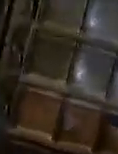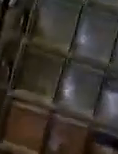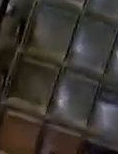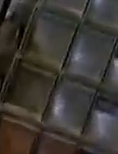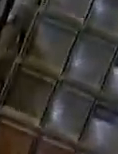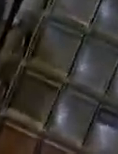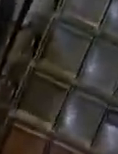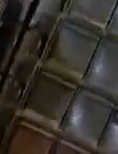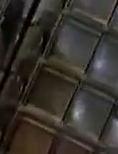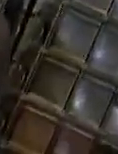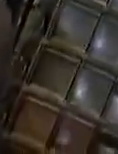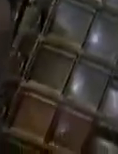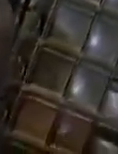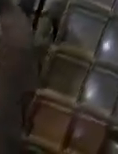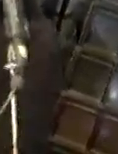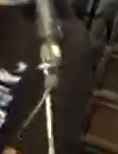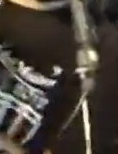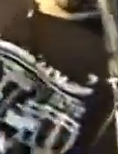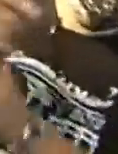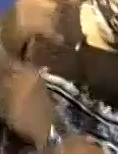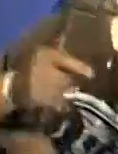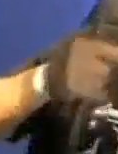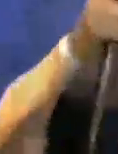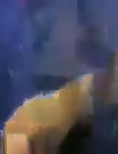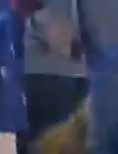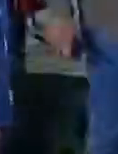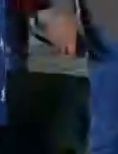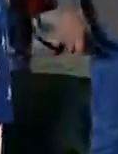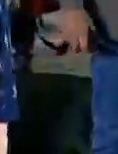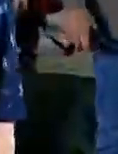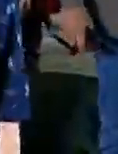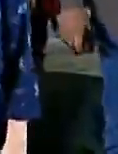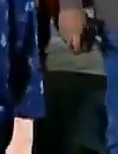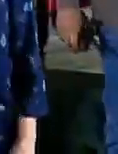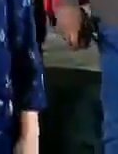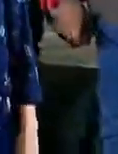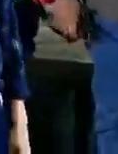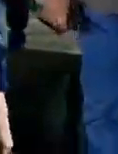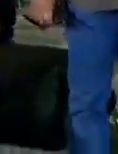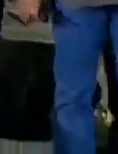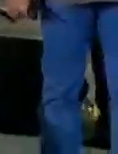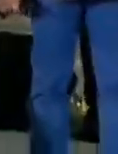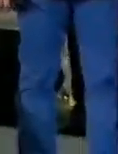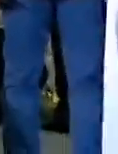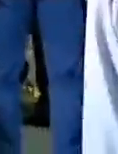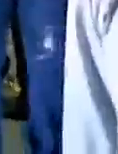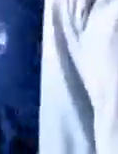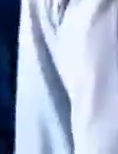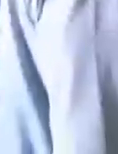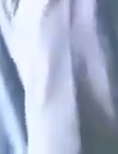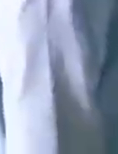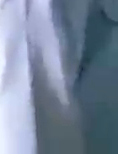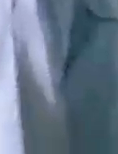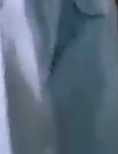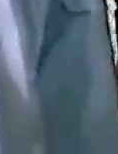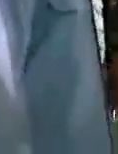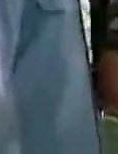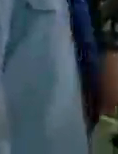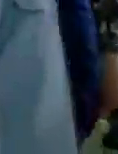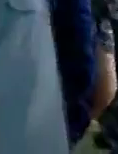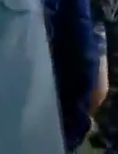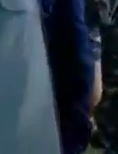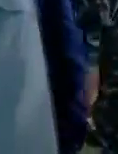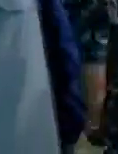por venezuela sí así en paracaídas o